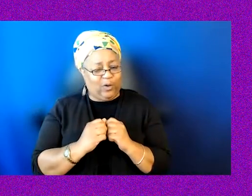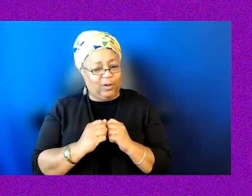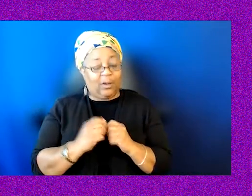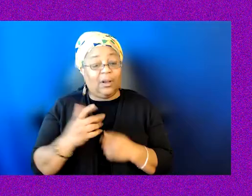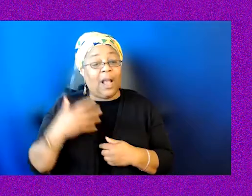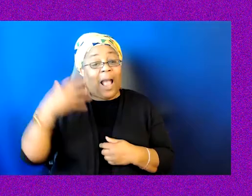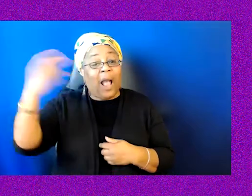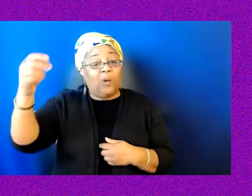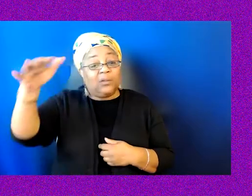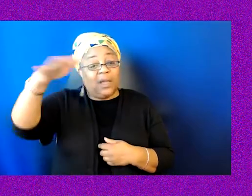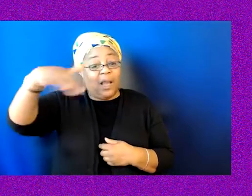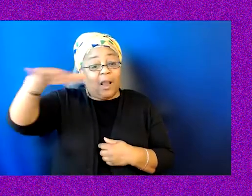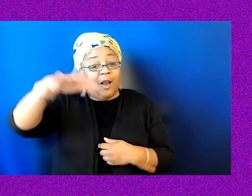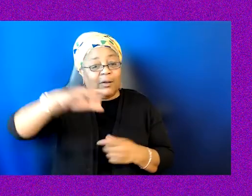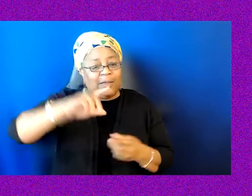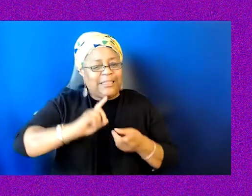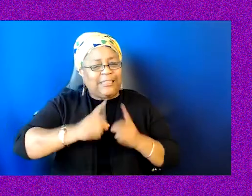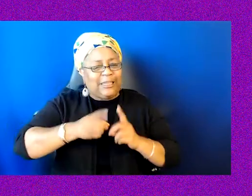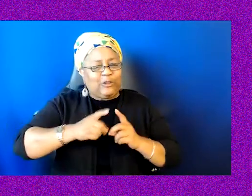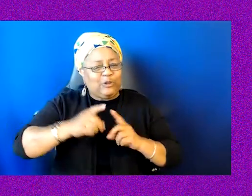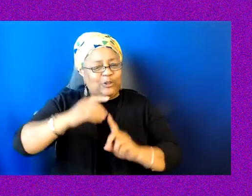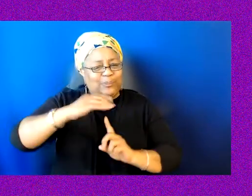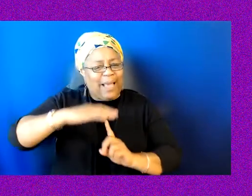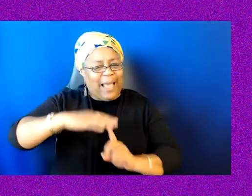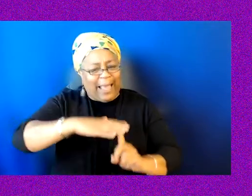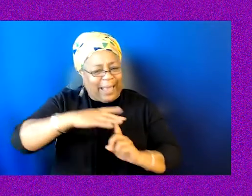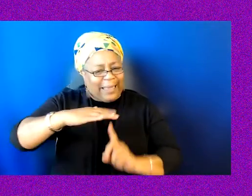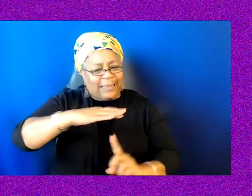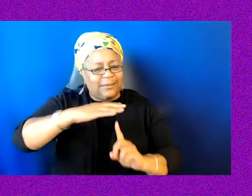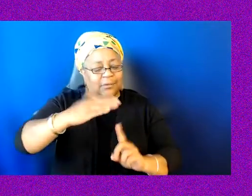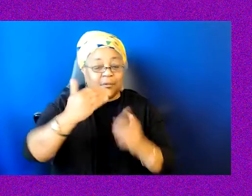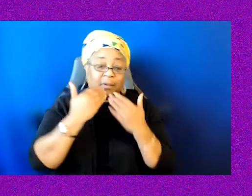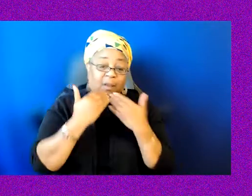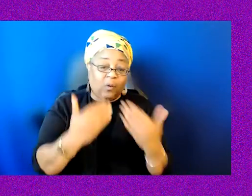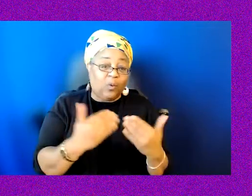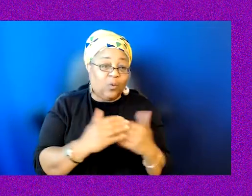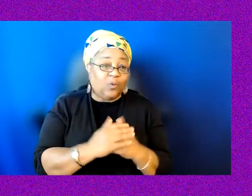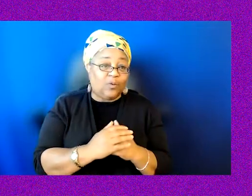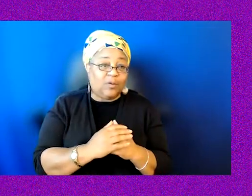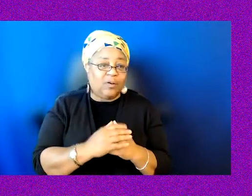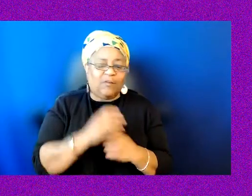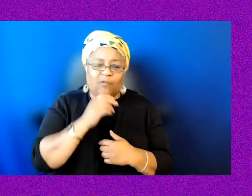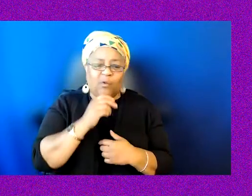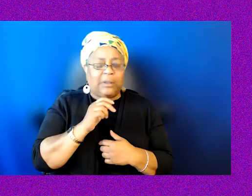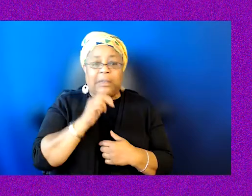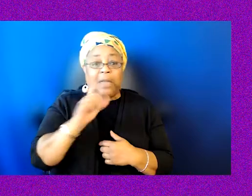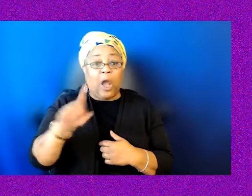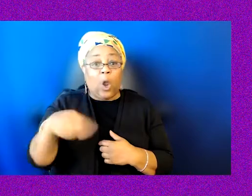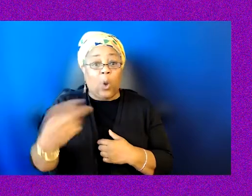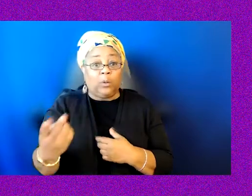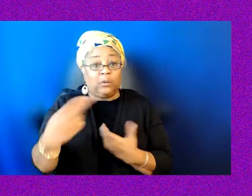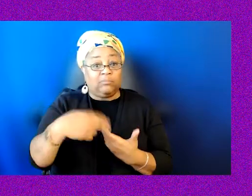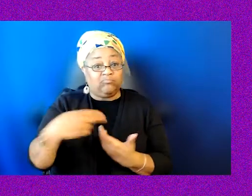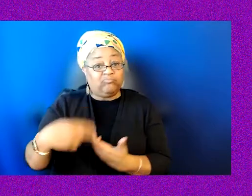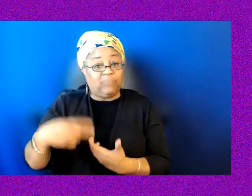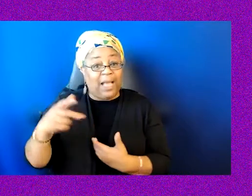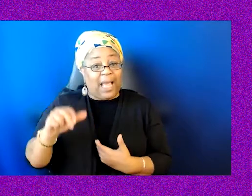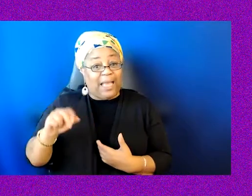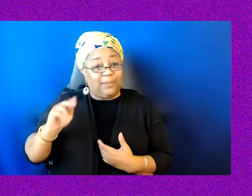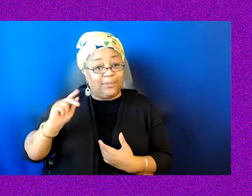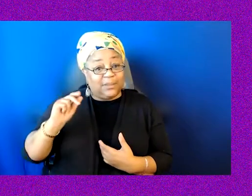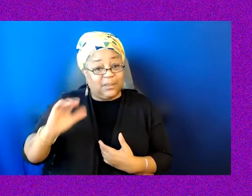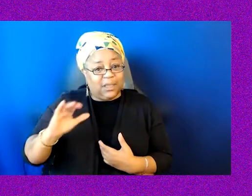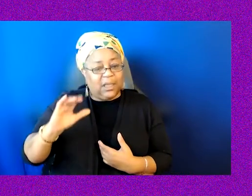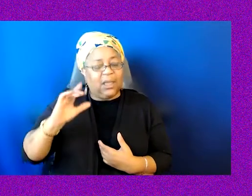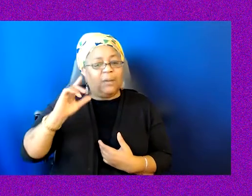están aquí, aquí en el cuarto, en el espacio digital. Gracias por no solamente asistir a la